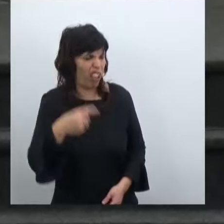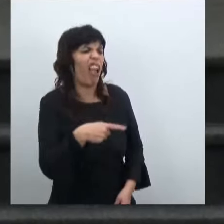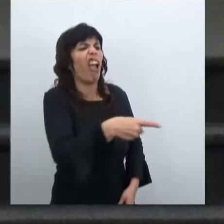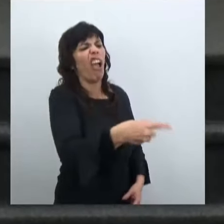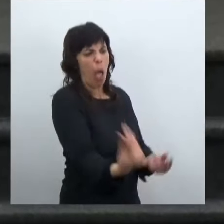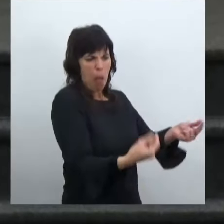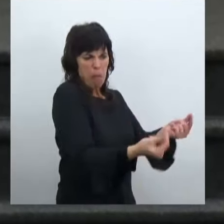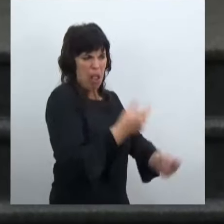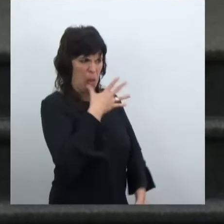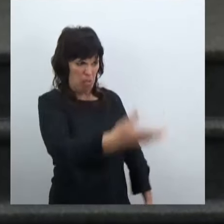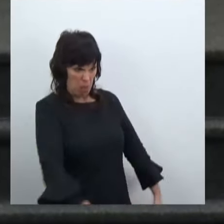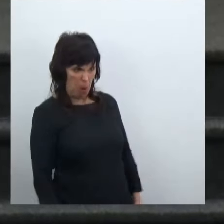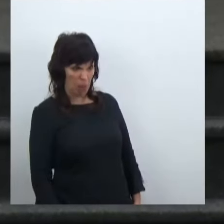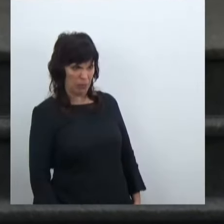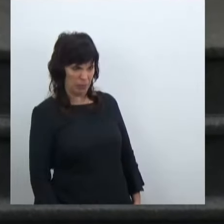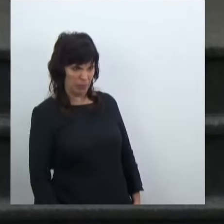hacen eso?